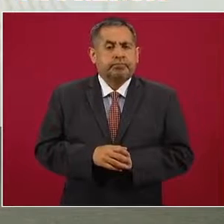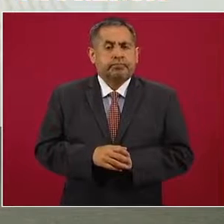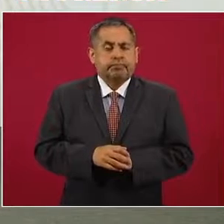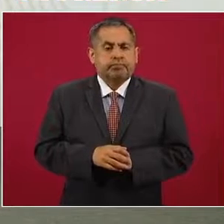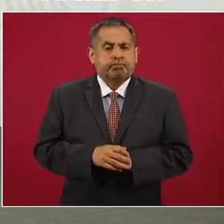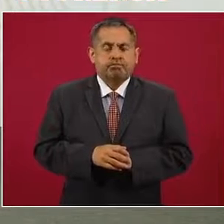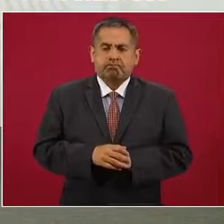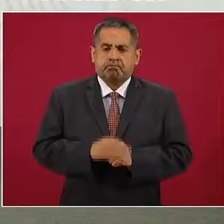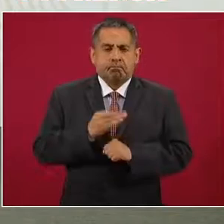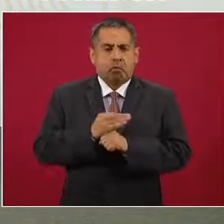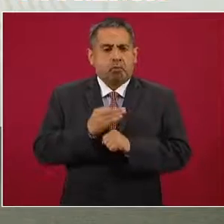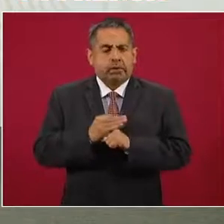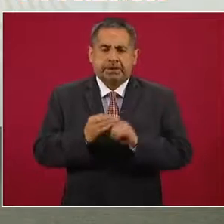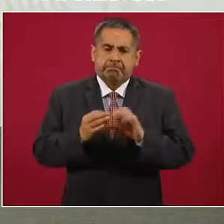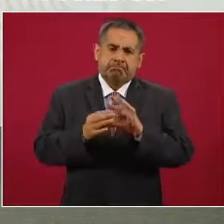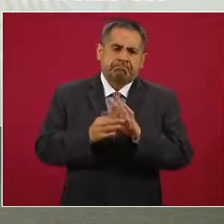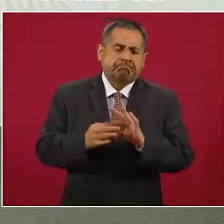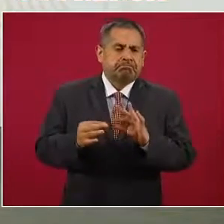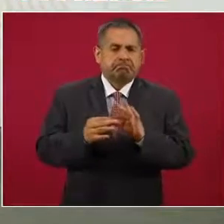tiempo,